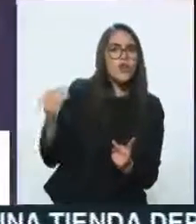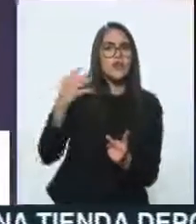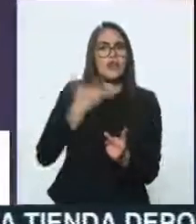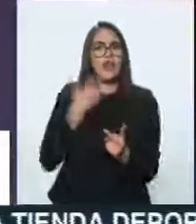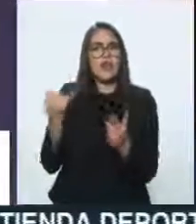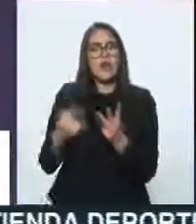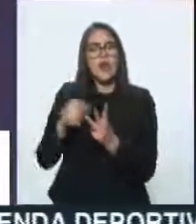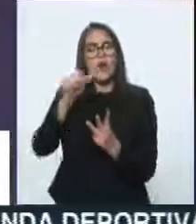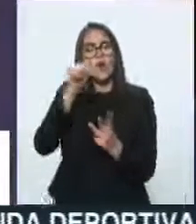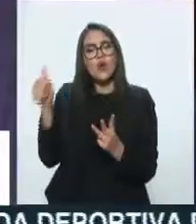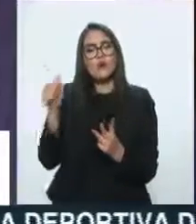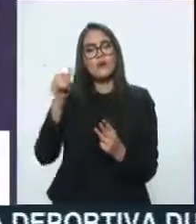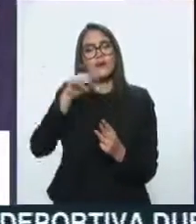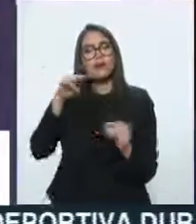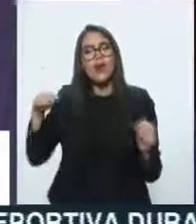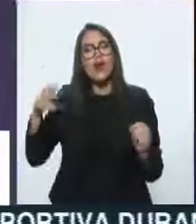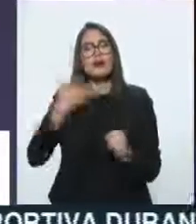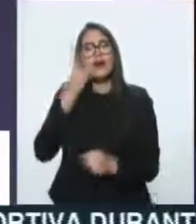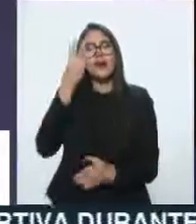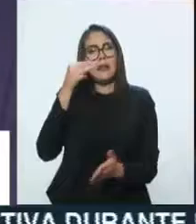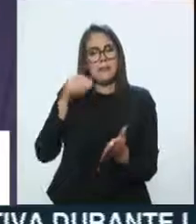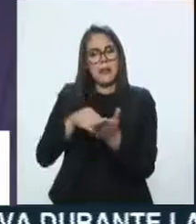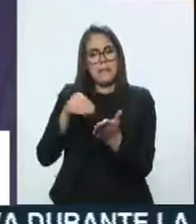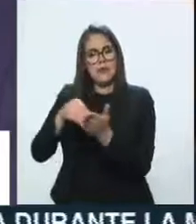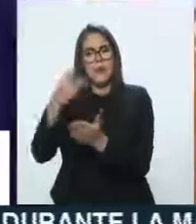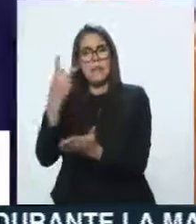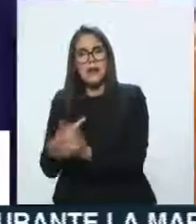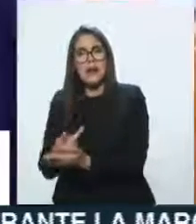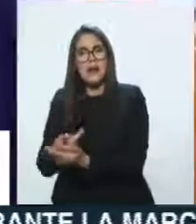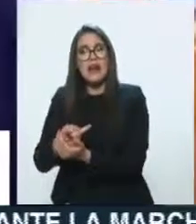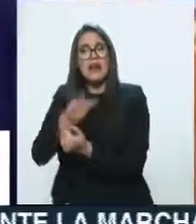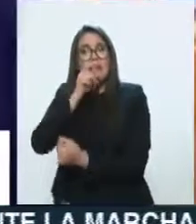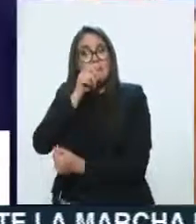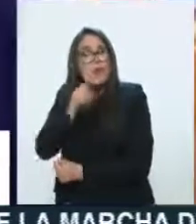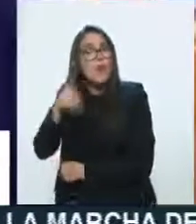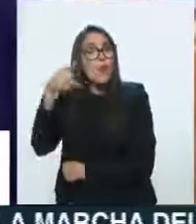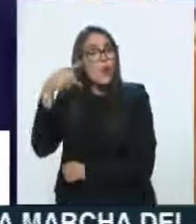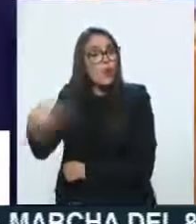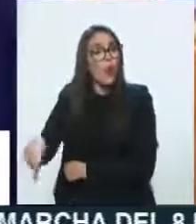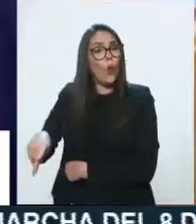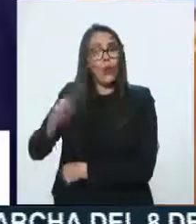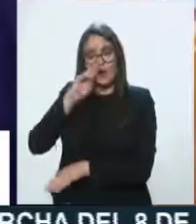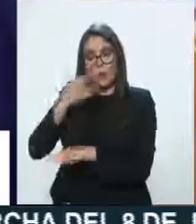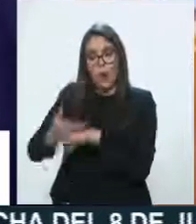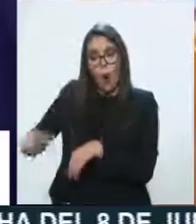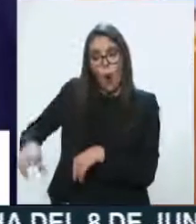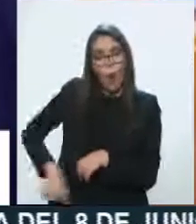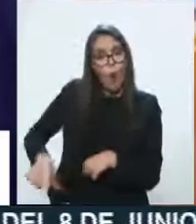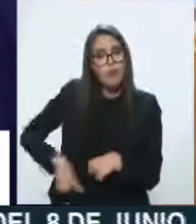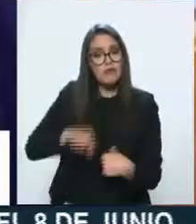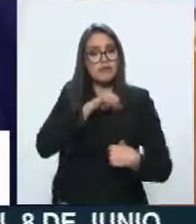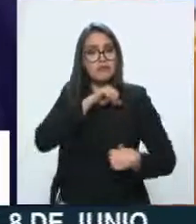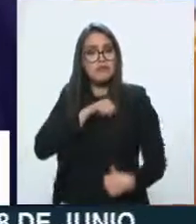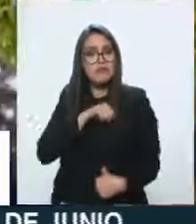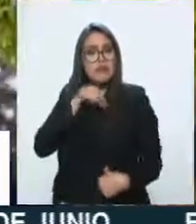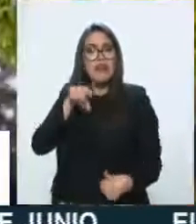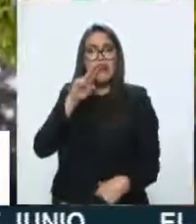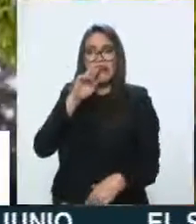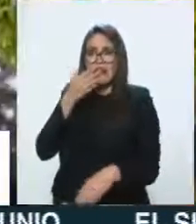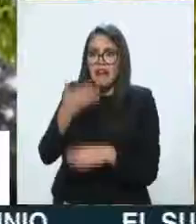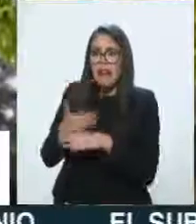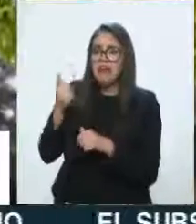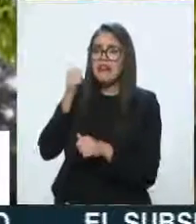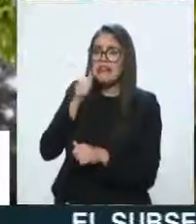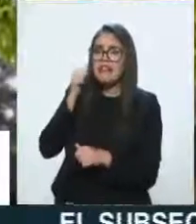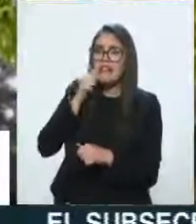3,000 millones de pesos, y son los gobernadores endeudados los que se están manifestando